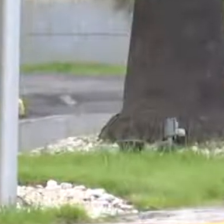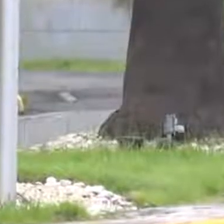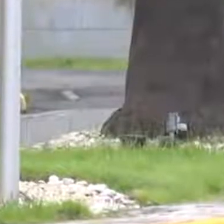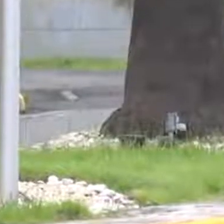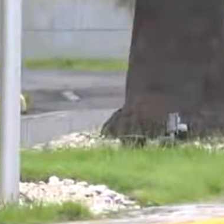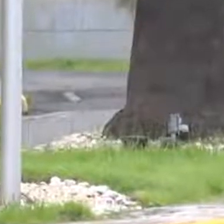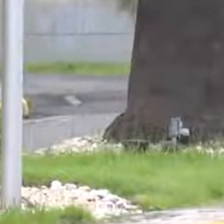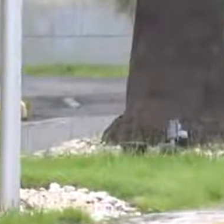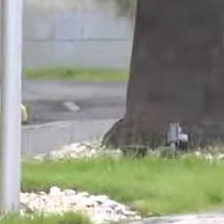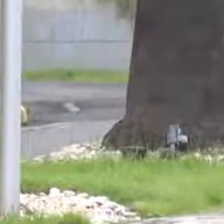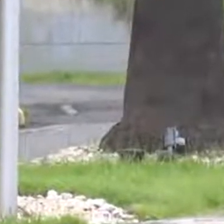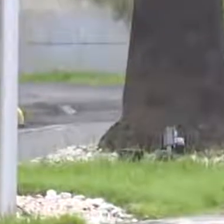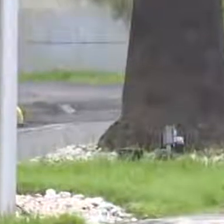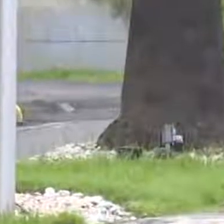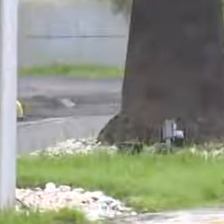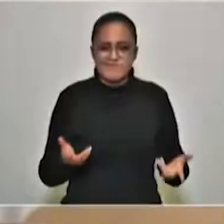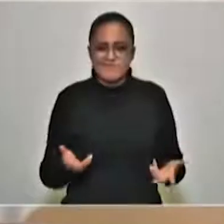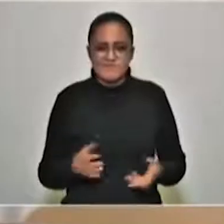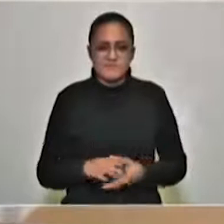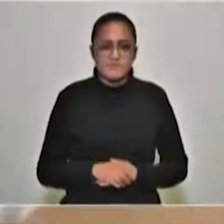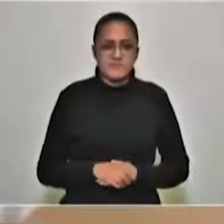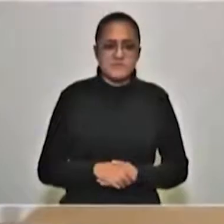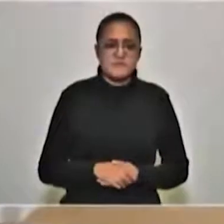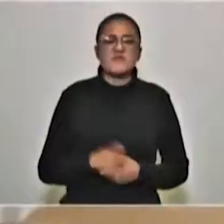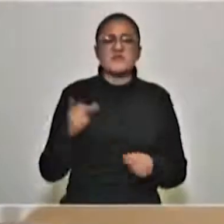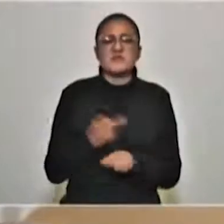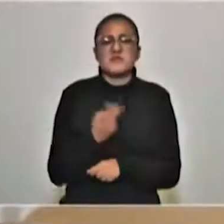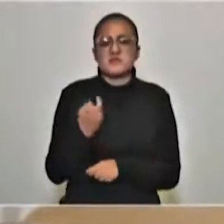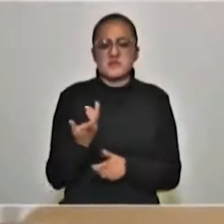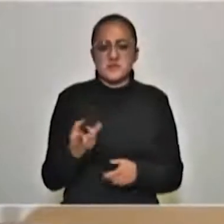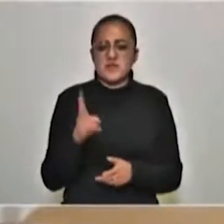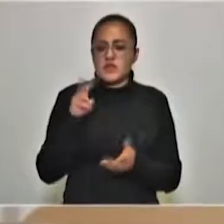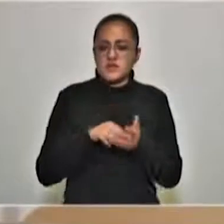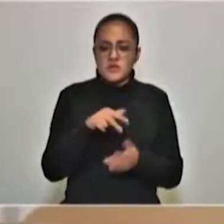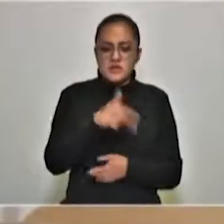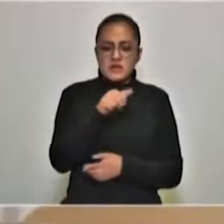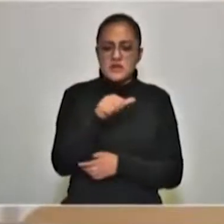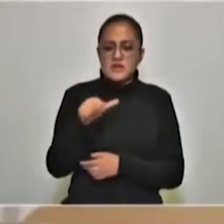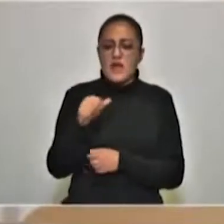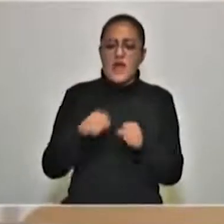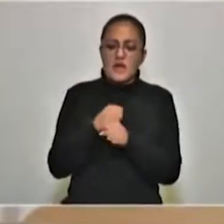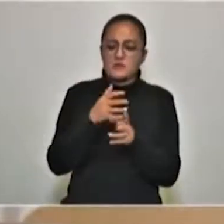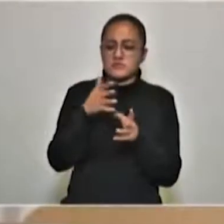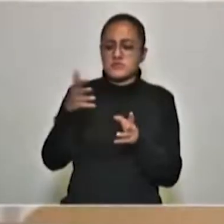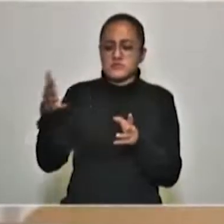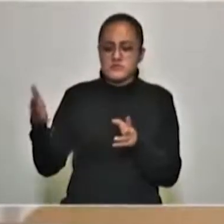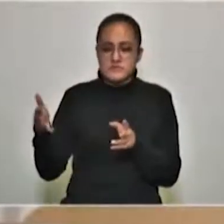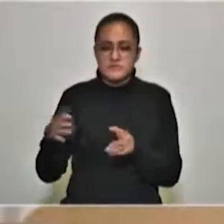encargada de vigilar el cumplimiento de la ley que ocurrió entre 2013 y años siguientes